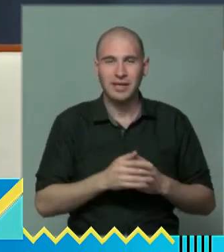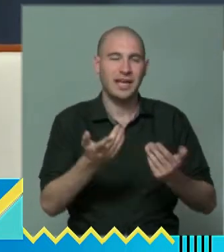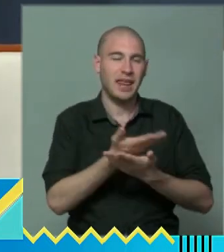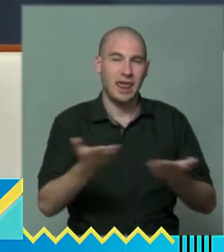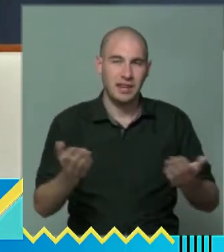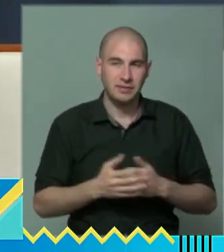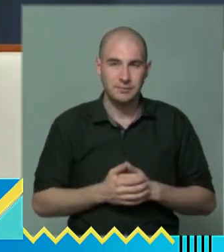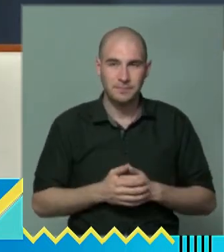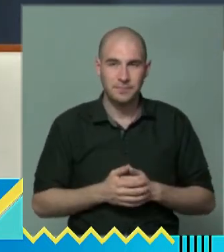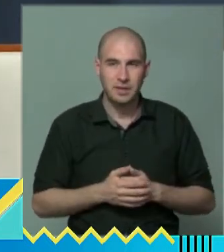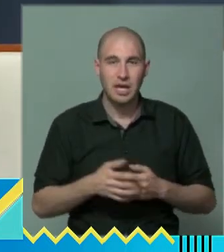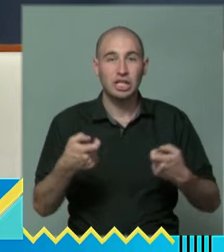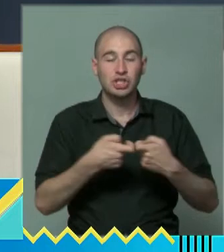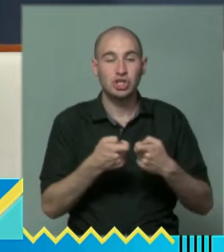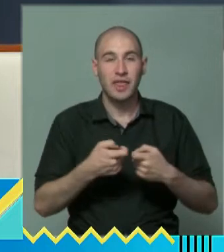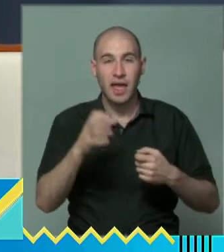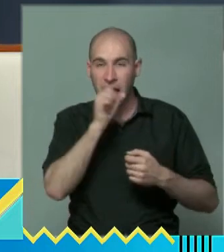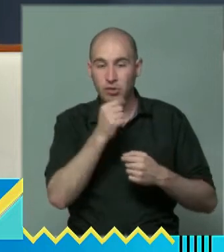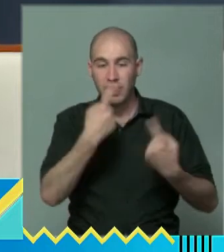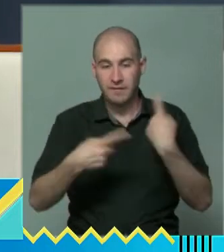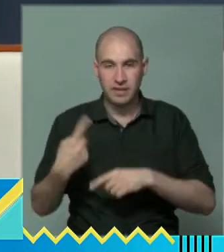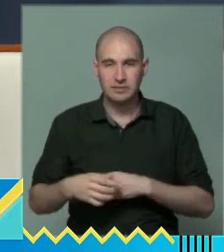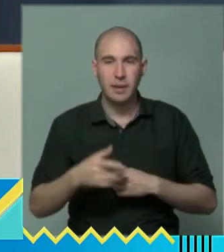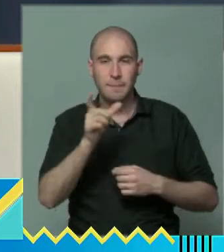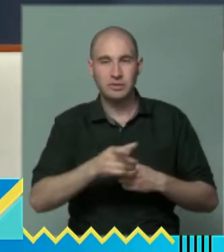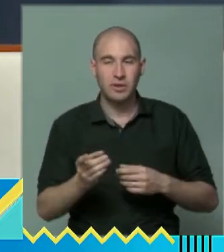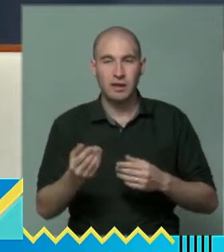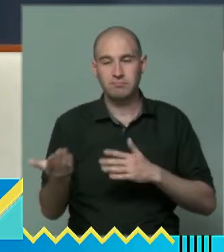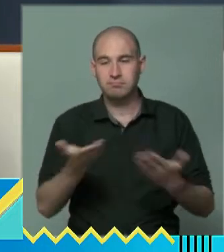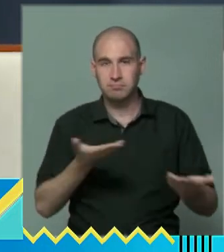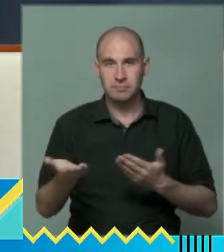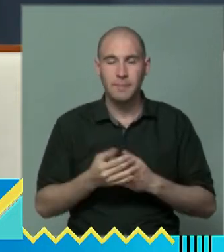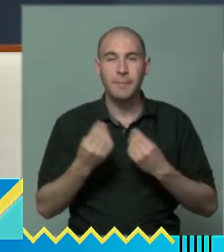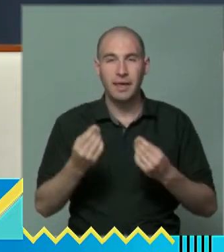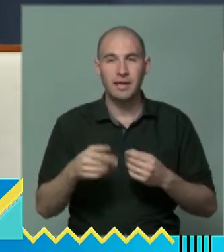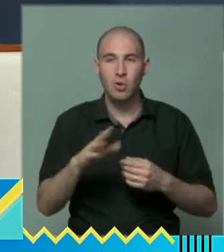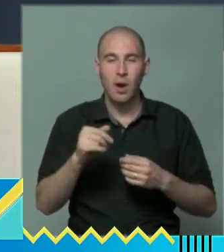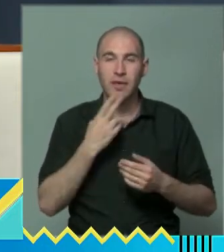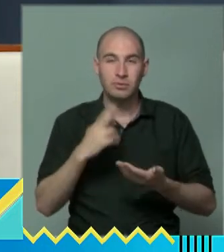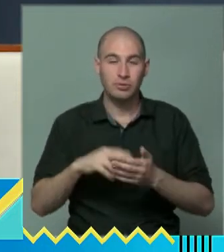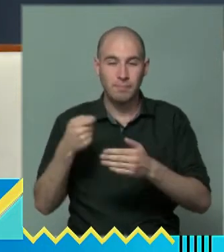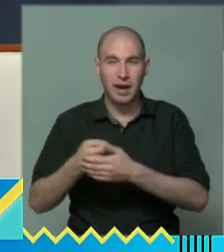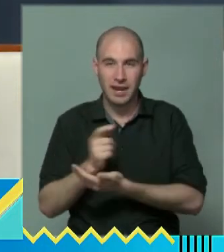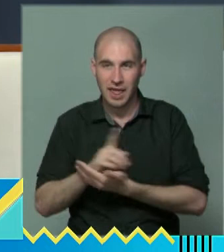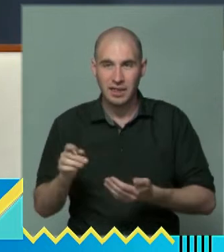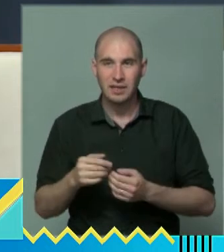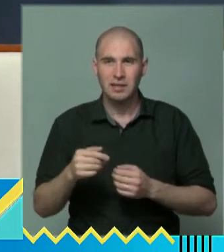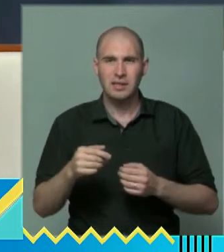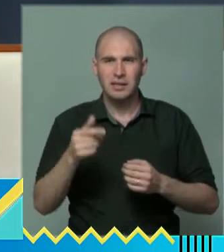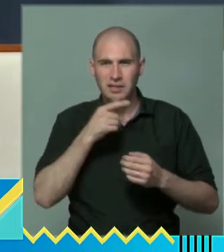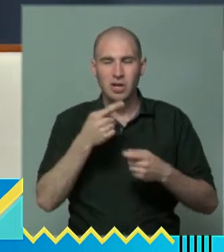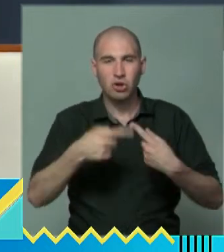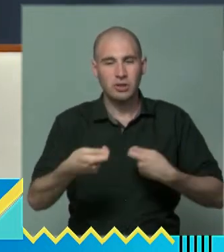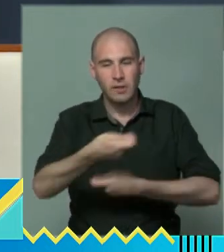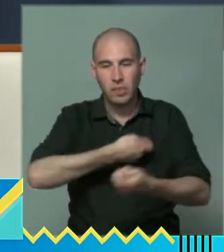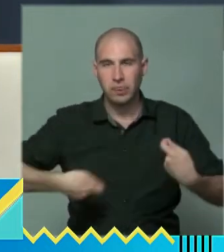general, distintas sociedades anónimas, personas interpuestas, paraísos fiscales y triangulaciones de